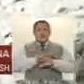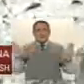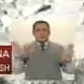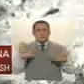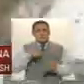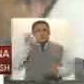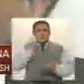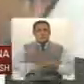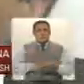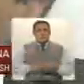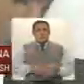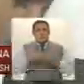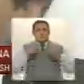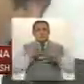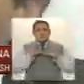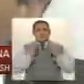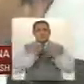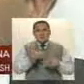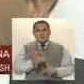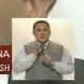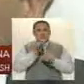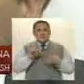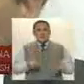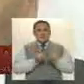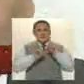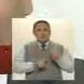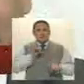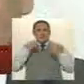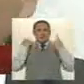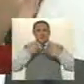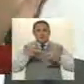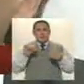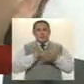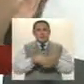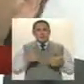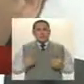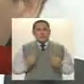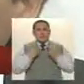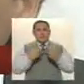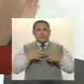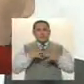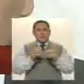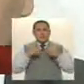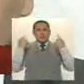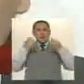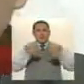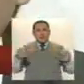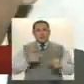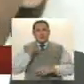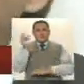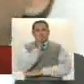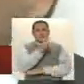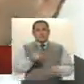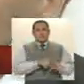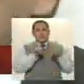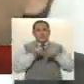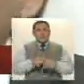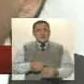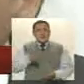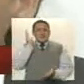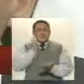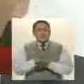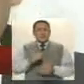marcha atrás. En el caso específico de aquellas omisiones que tienen que ver con la cuestión ambiental, las